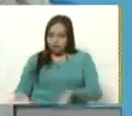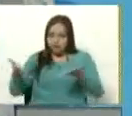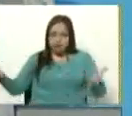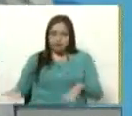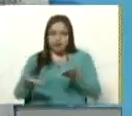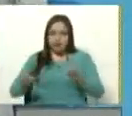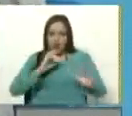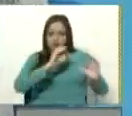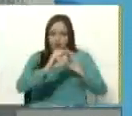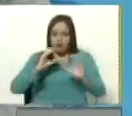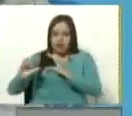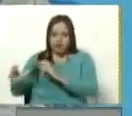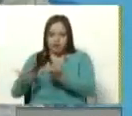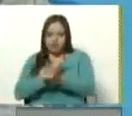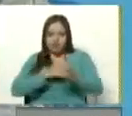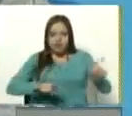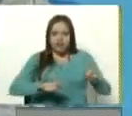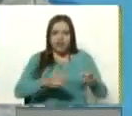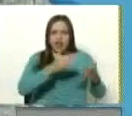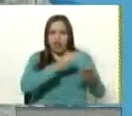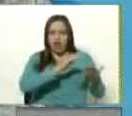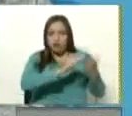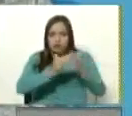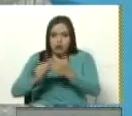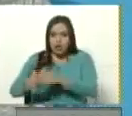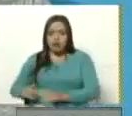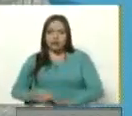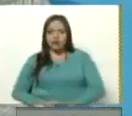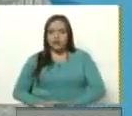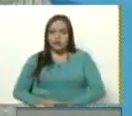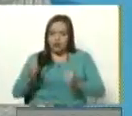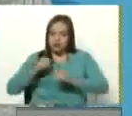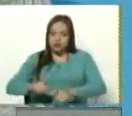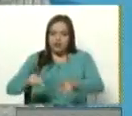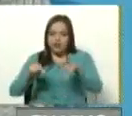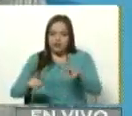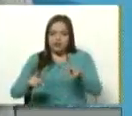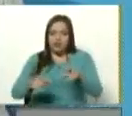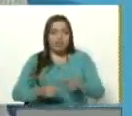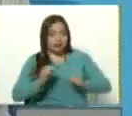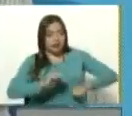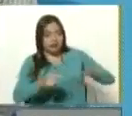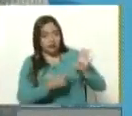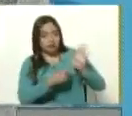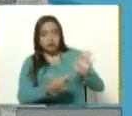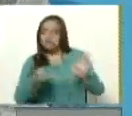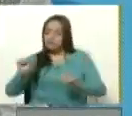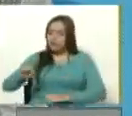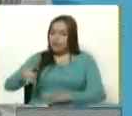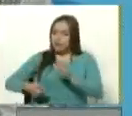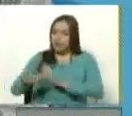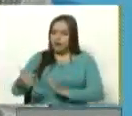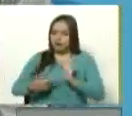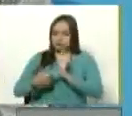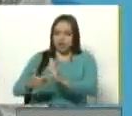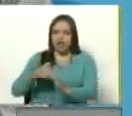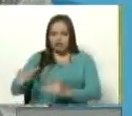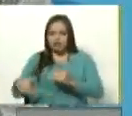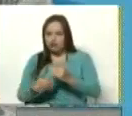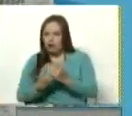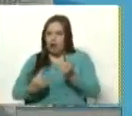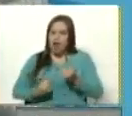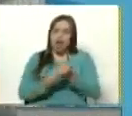se potenció la comunicación libre, popular y alternativa. Se visibilizó. Se visibilizó. Con todo el apoyo que le dio el presidente Hugo